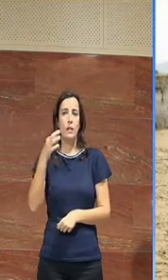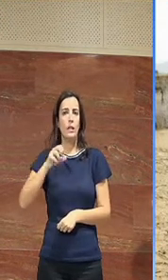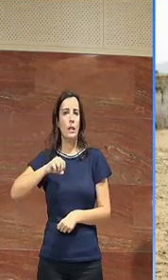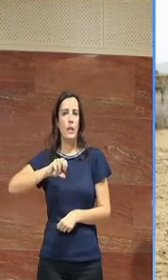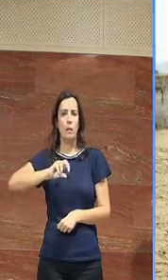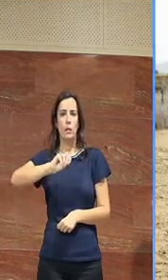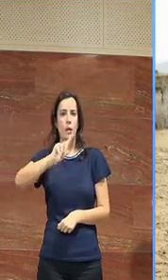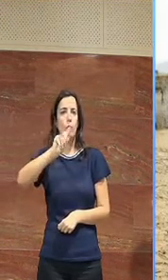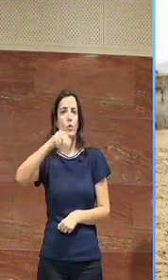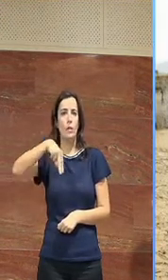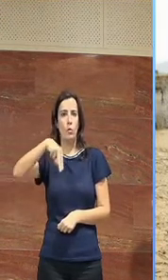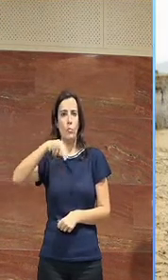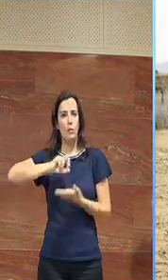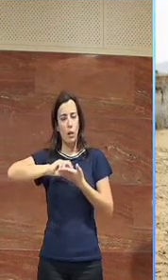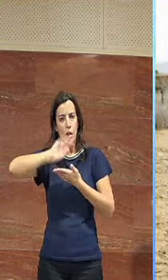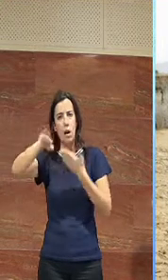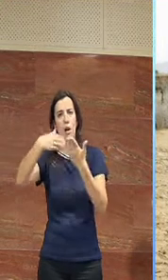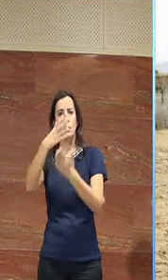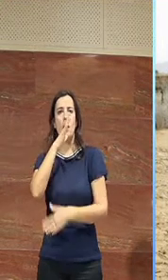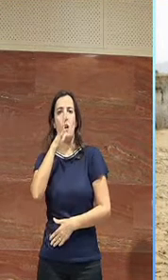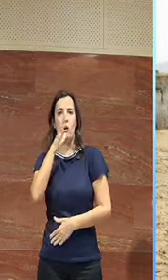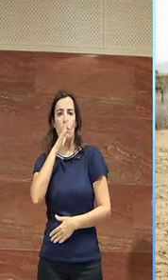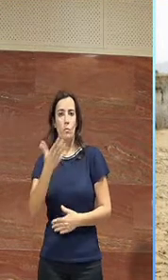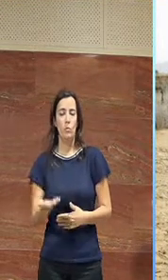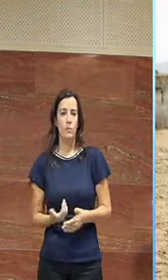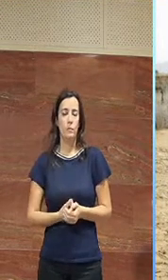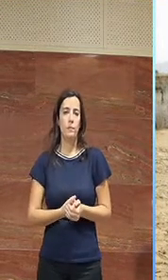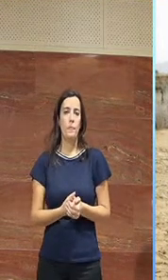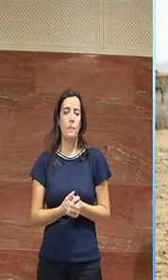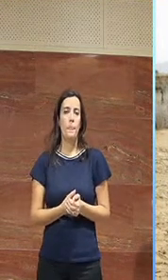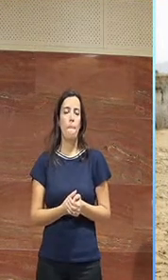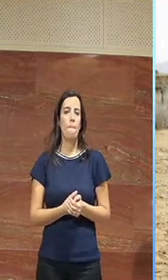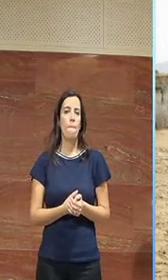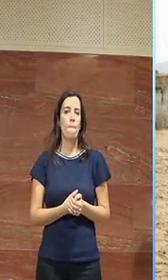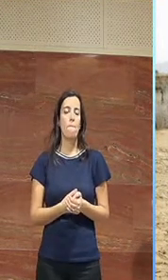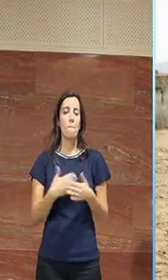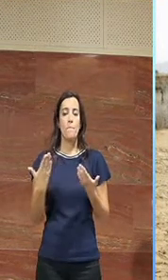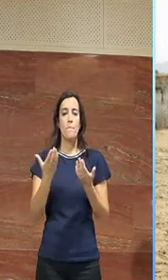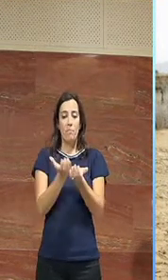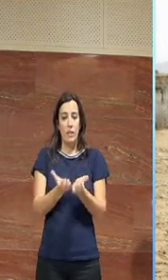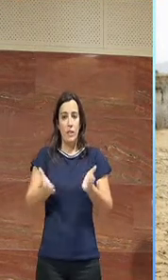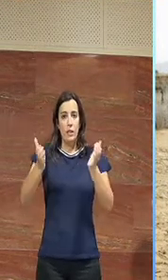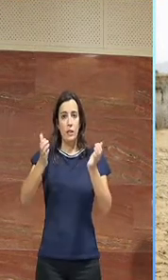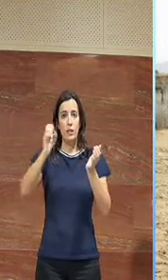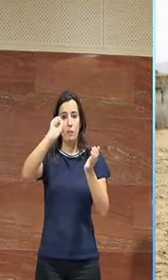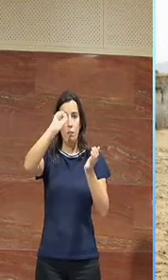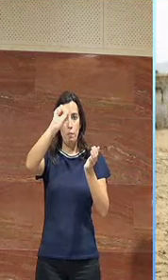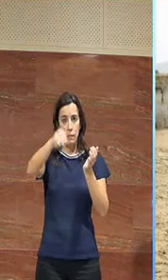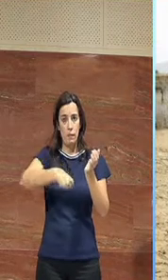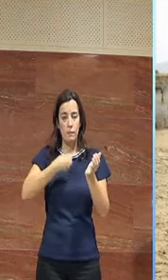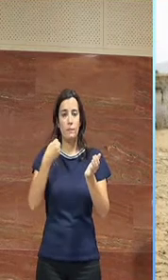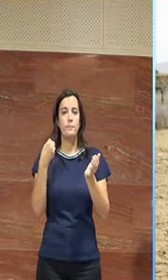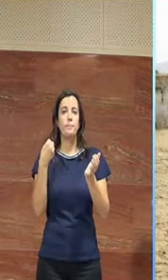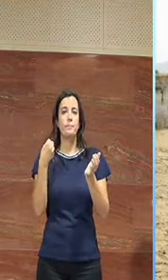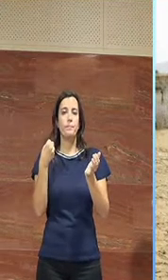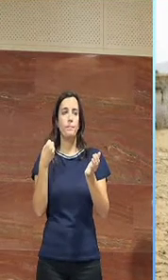mejor para llegar a ir a por agua, que cuando las cisternas van vacías, pues bueno,